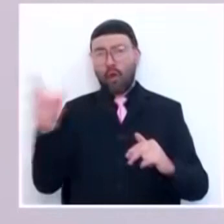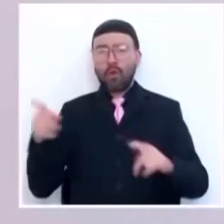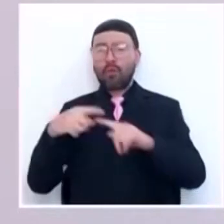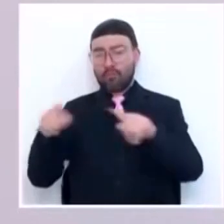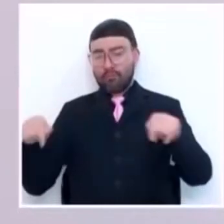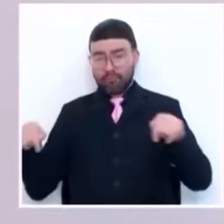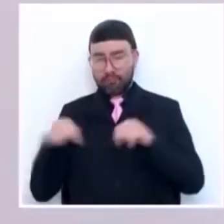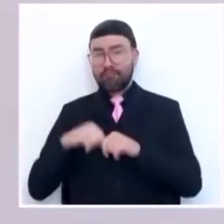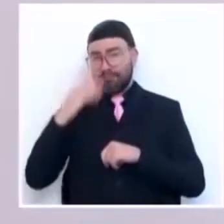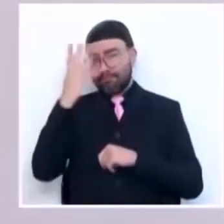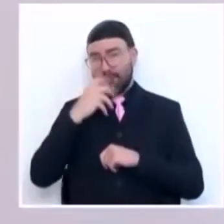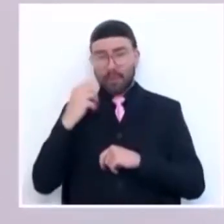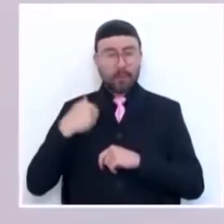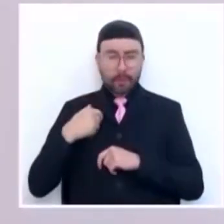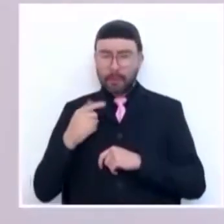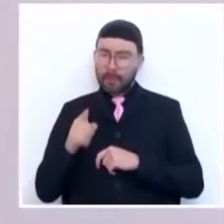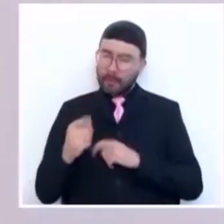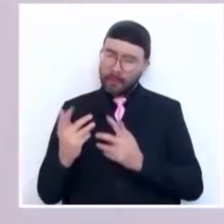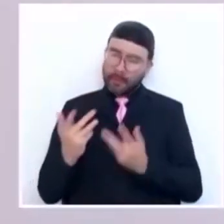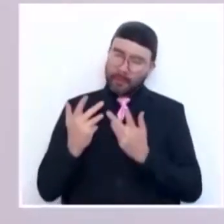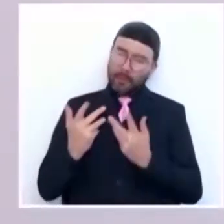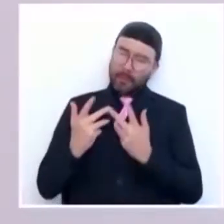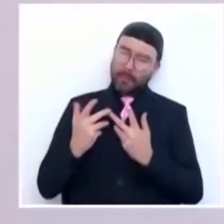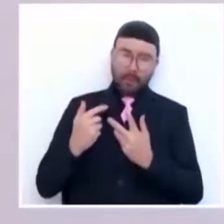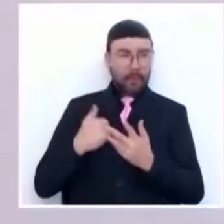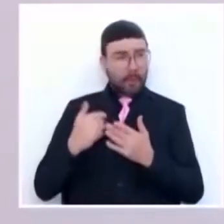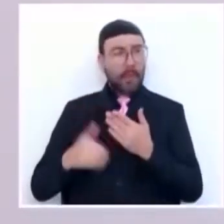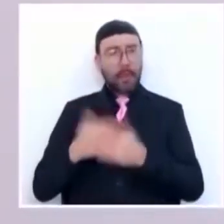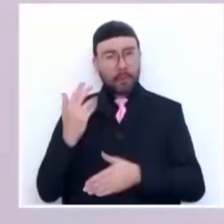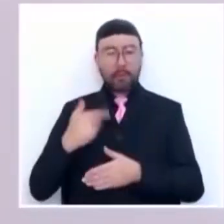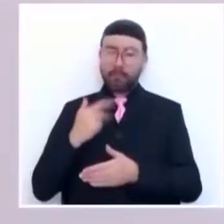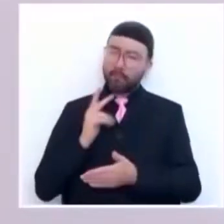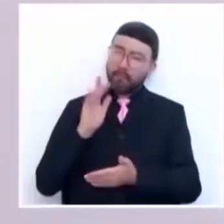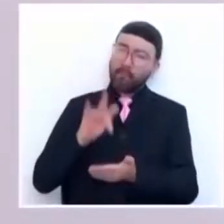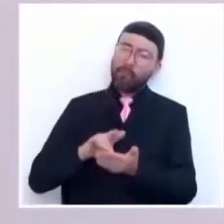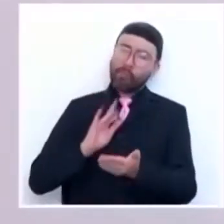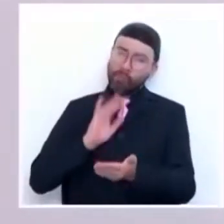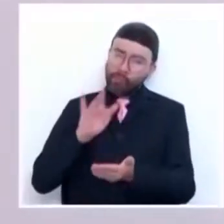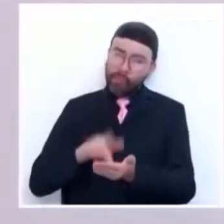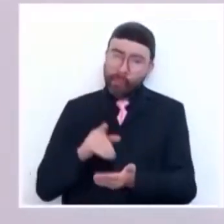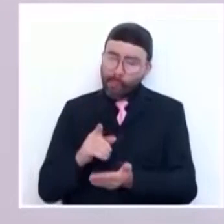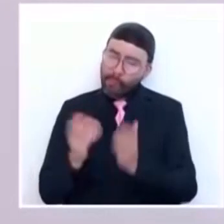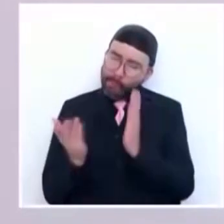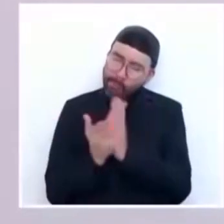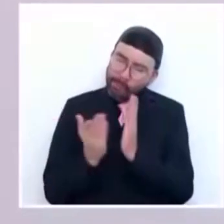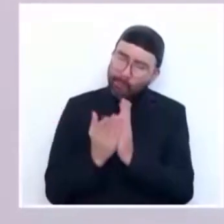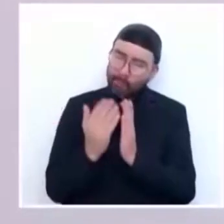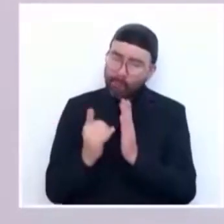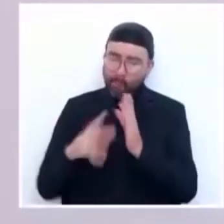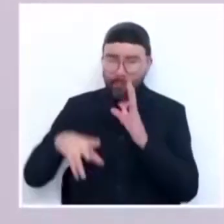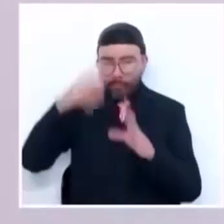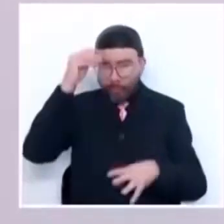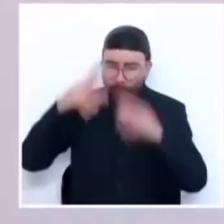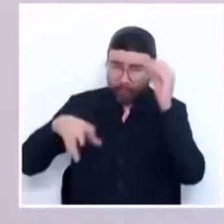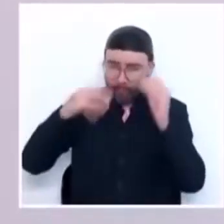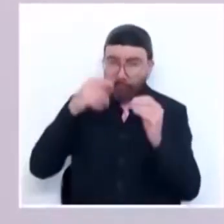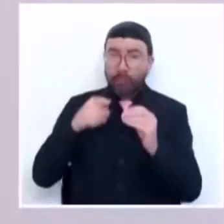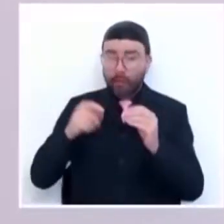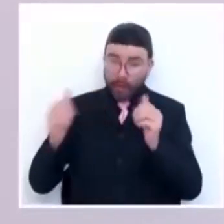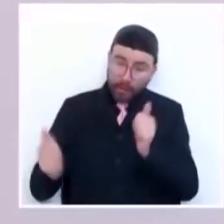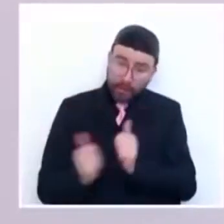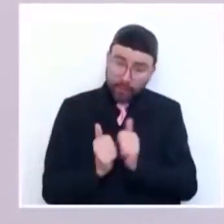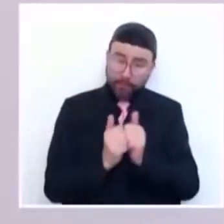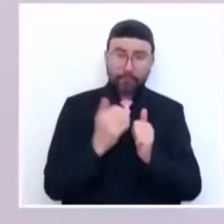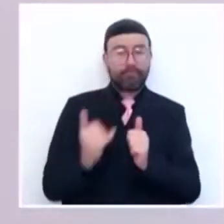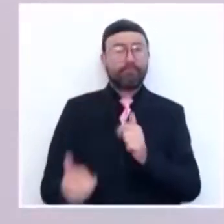también, y allí empecé a frecuentar su escuela, a recibir ese acompañamiento, y